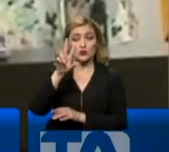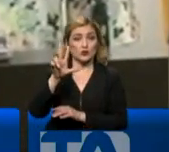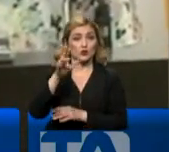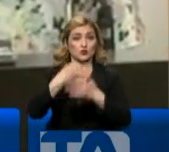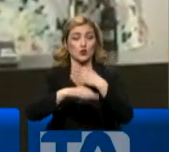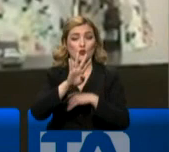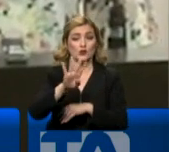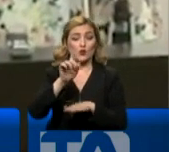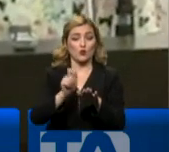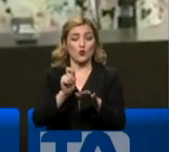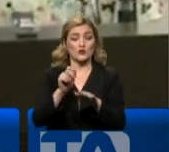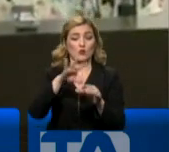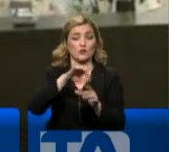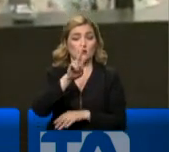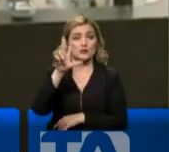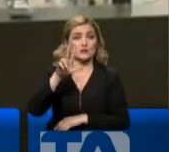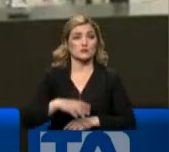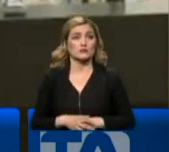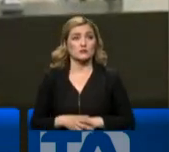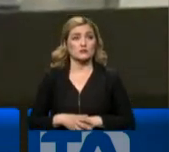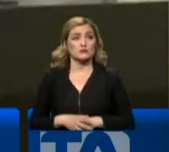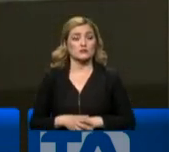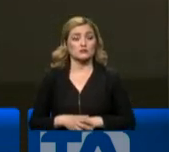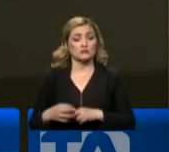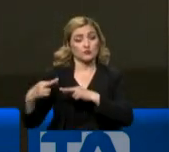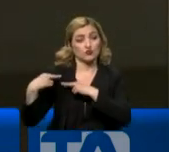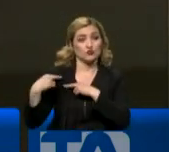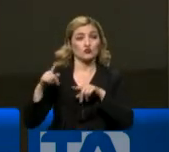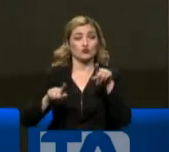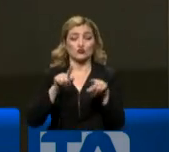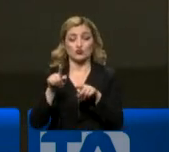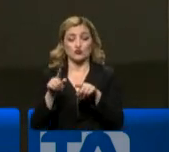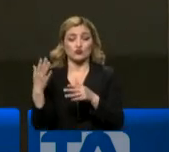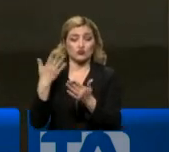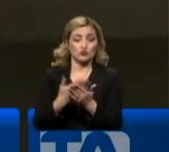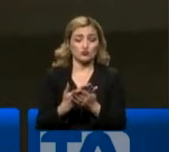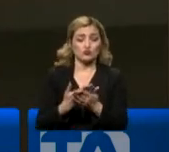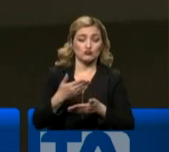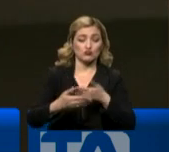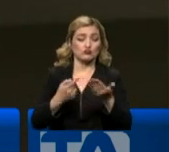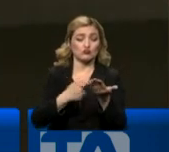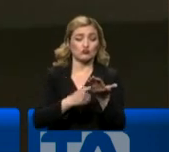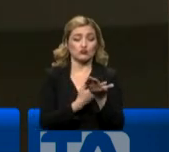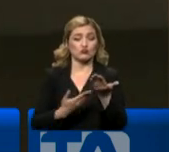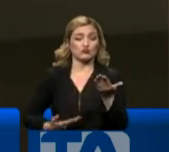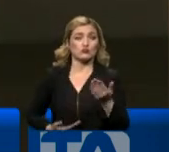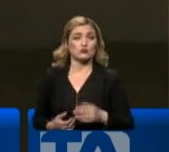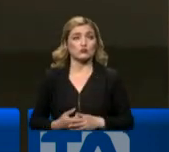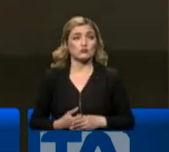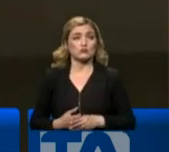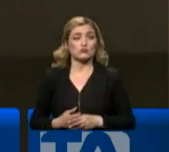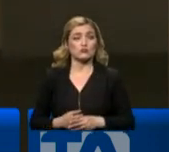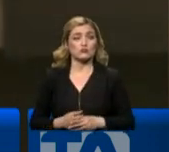de los 44 jueces de la Corte. Jaya será quien asuma los casos que por fuero lleguen al despacho de la presidencia de la Corte